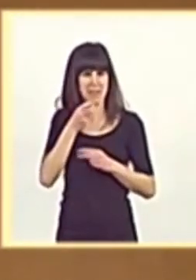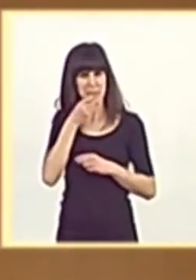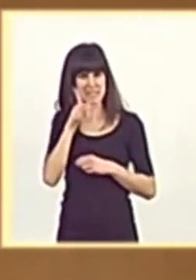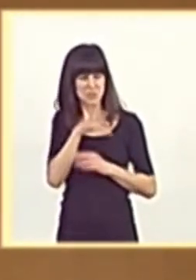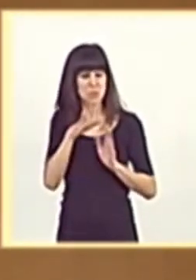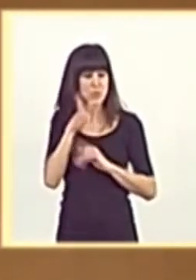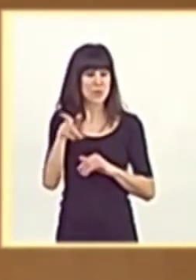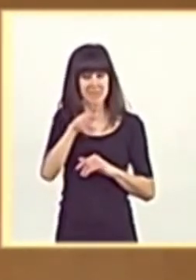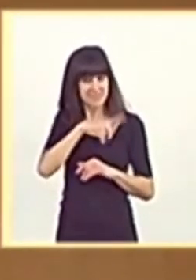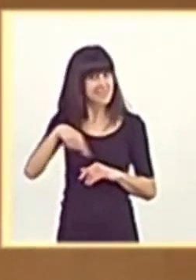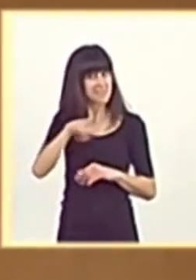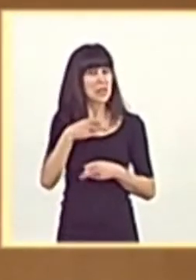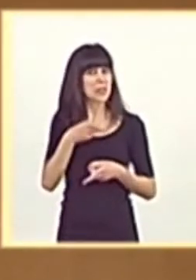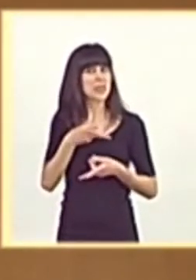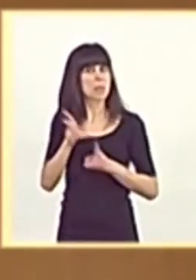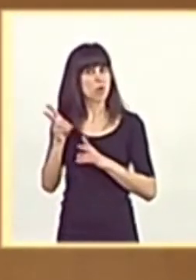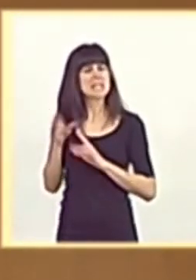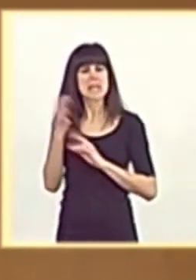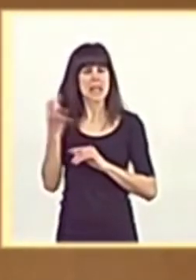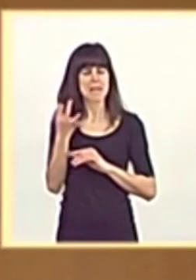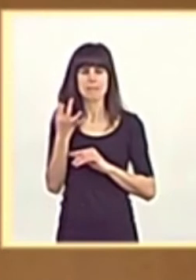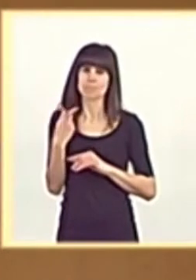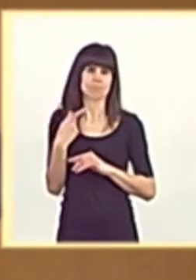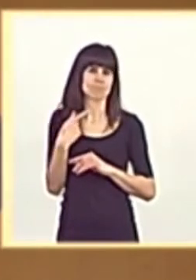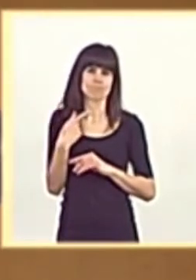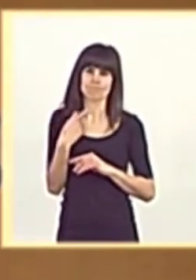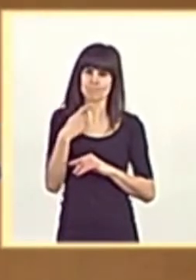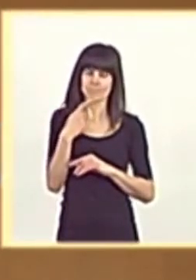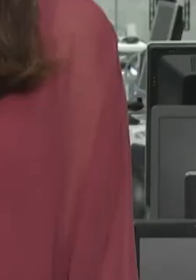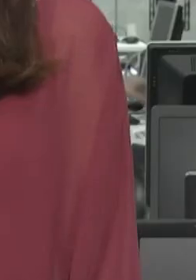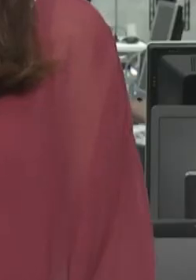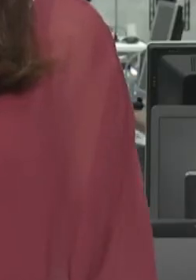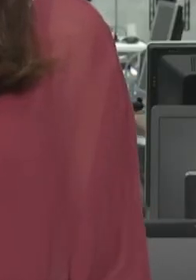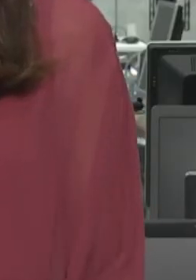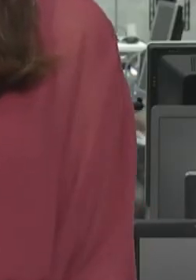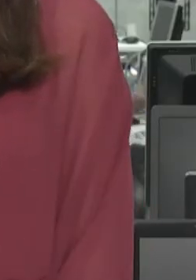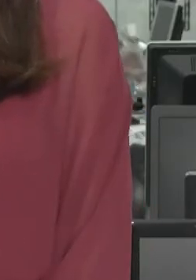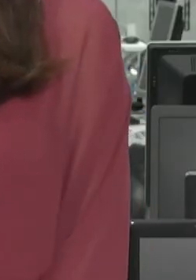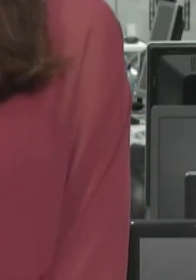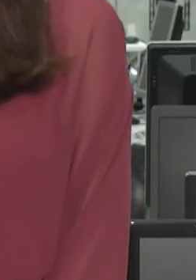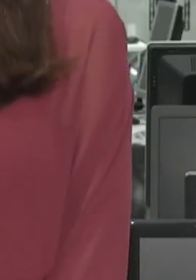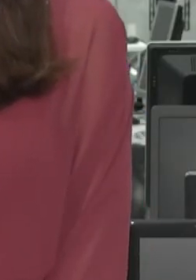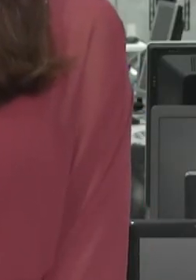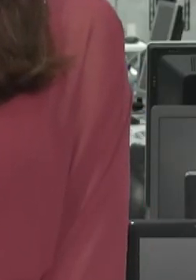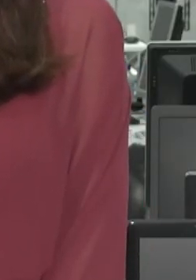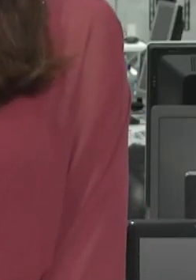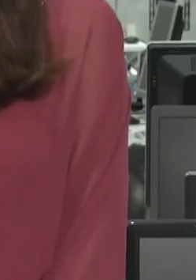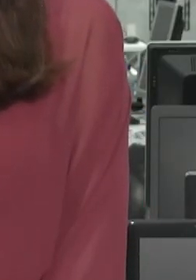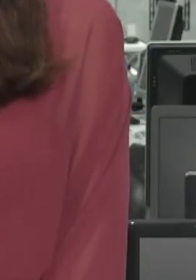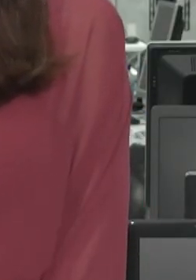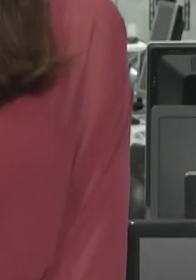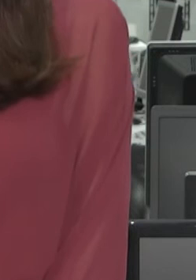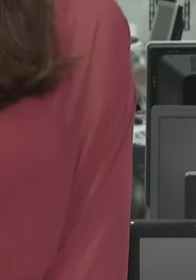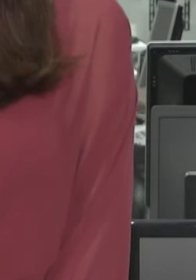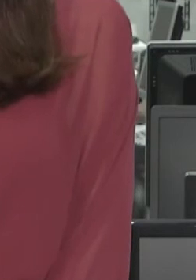sigue viva y se van confirmando algunas de las cosas que denunciaban esos abogados de la formación, como por ejemplo ese dato que dábamos